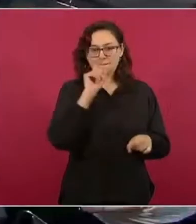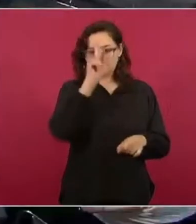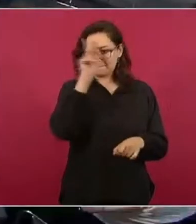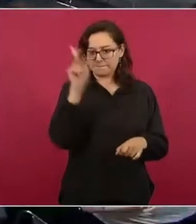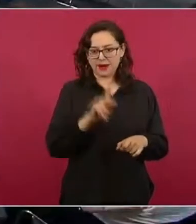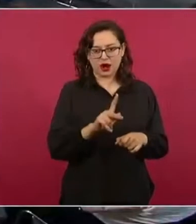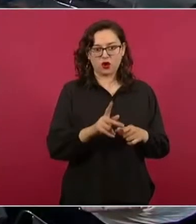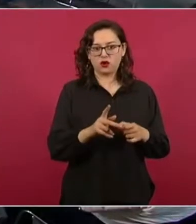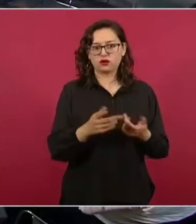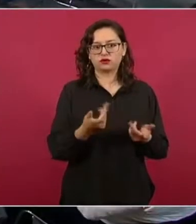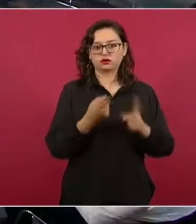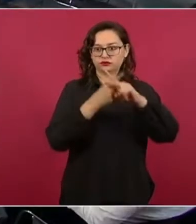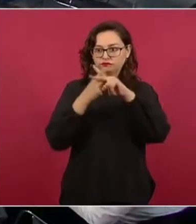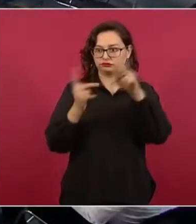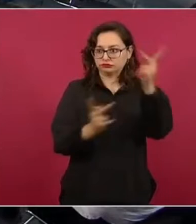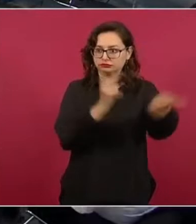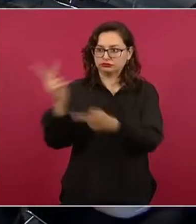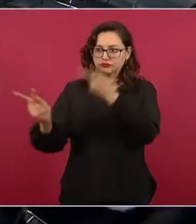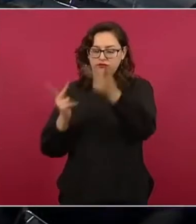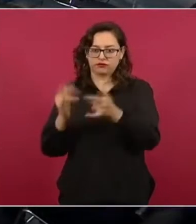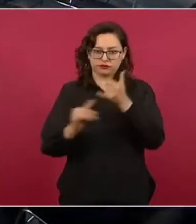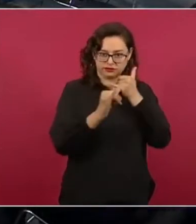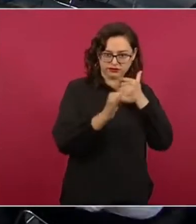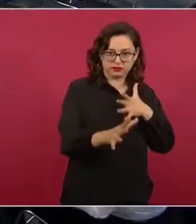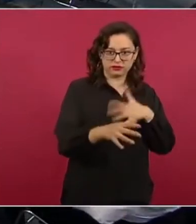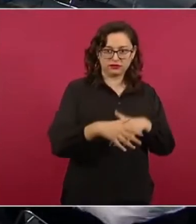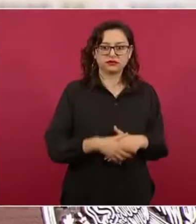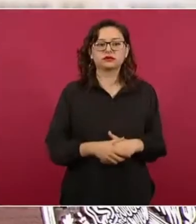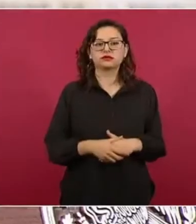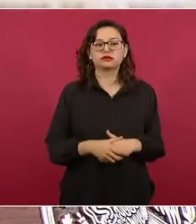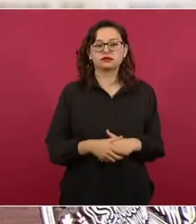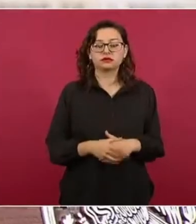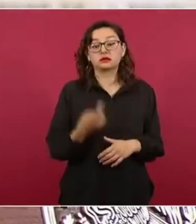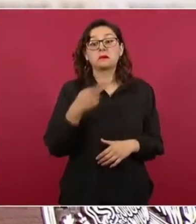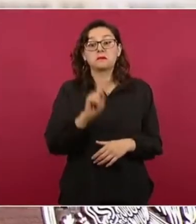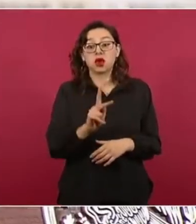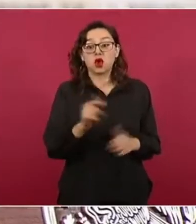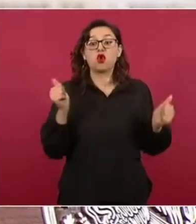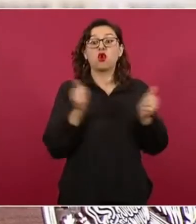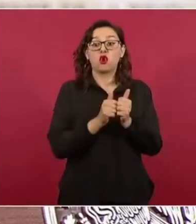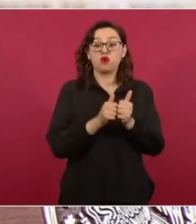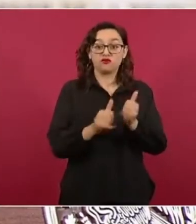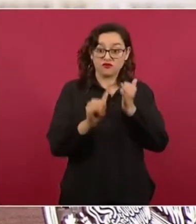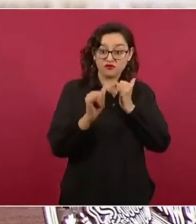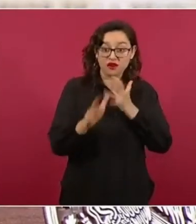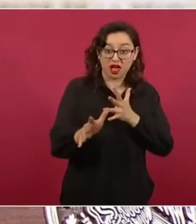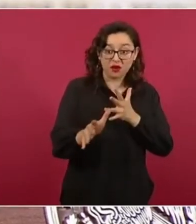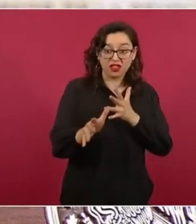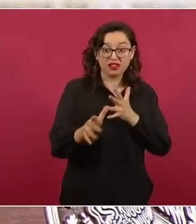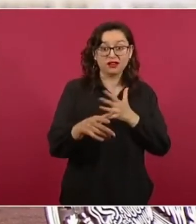A ver si está la encuesta del Reforma, para que vean cómo han cambiado las